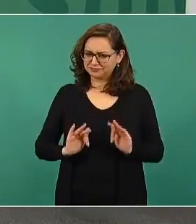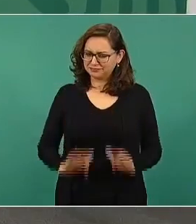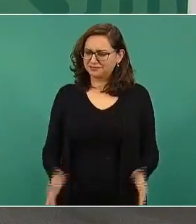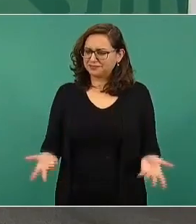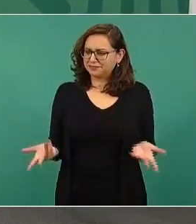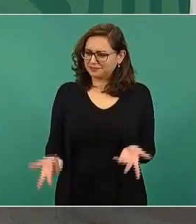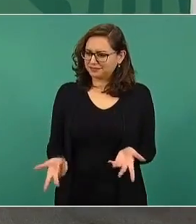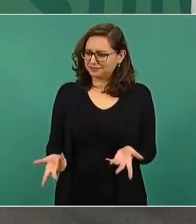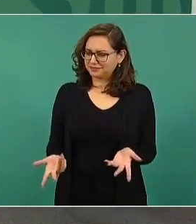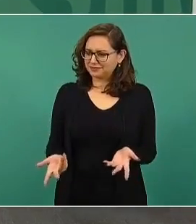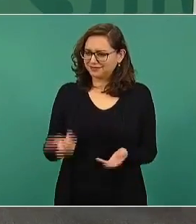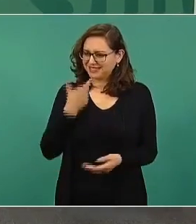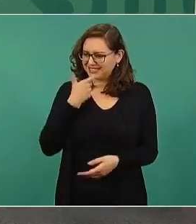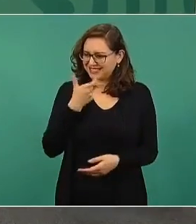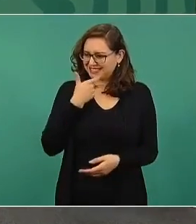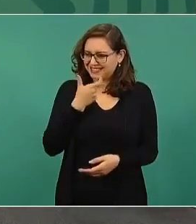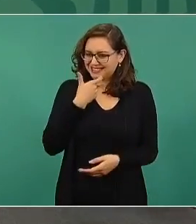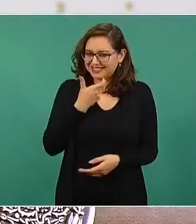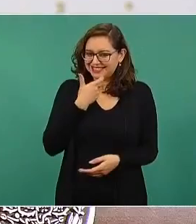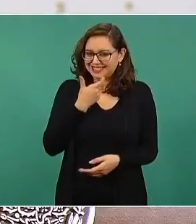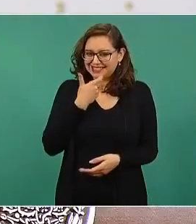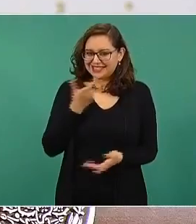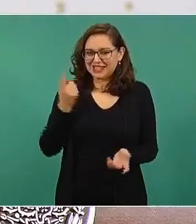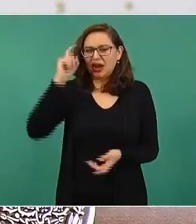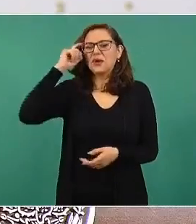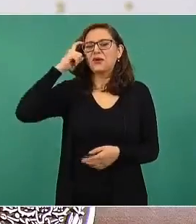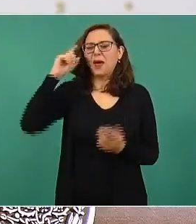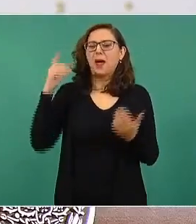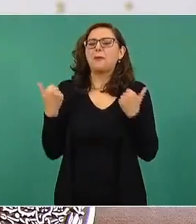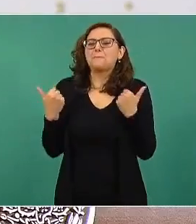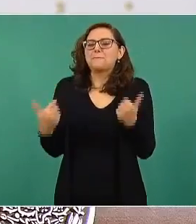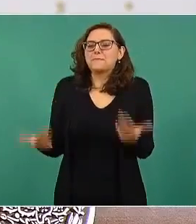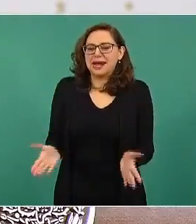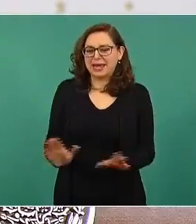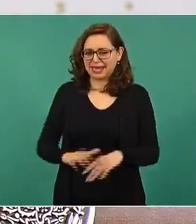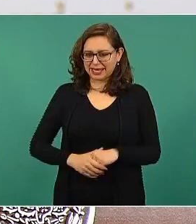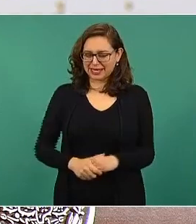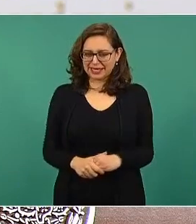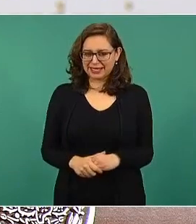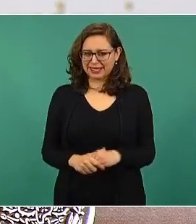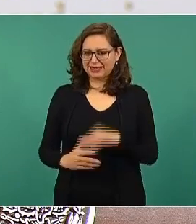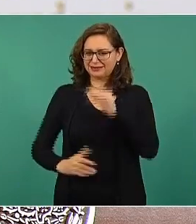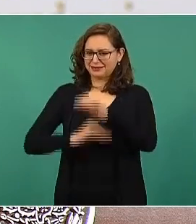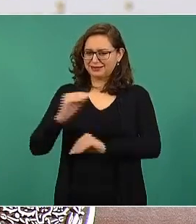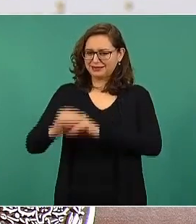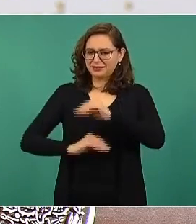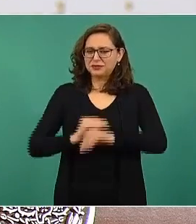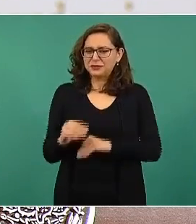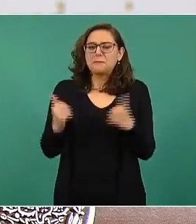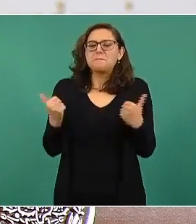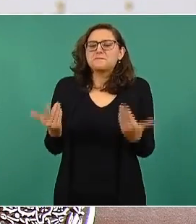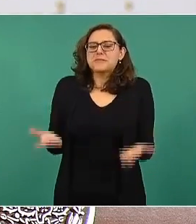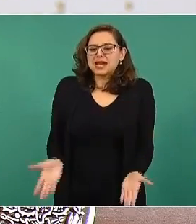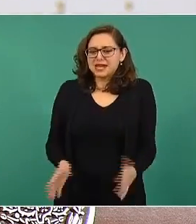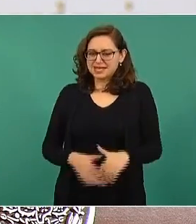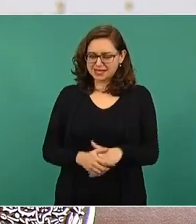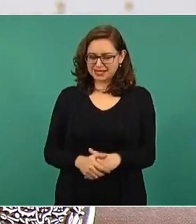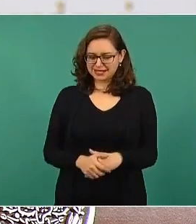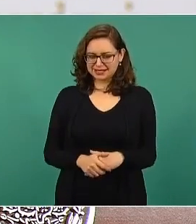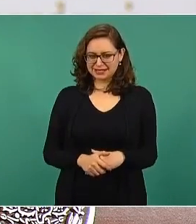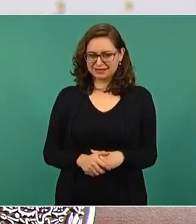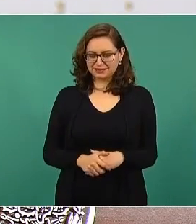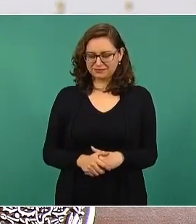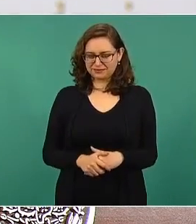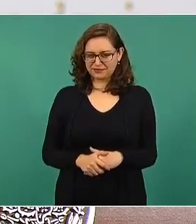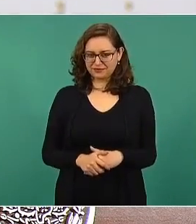el sentido del humor. ¿Para qué nos vamos a estar peleando así? Nada más es